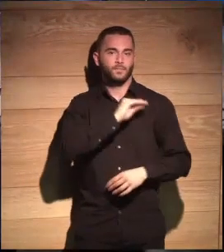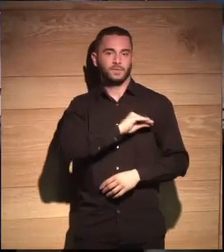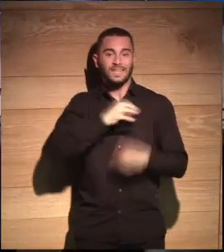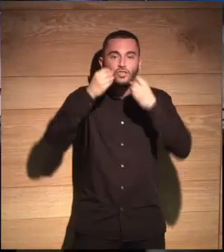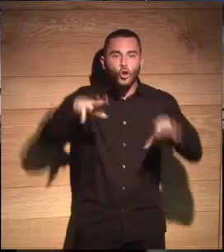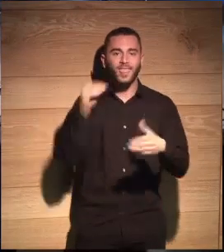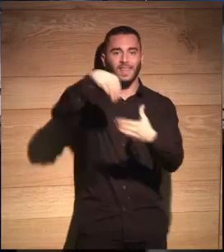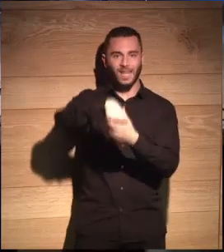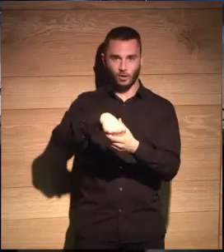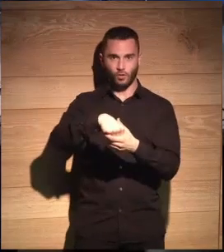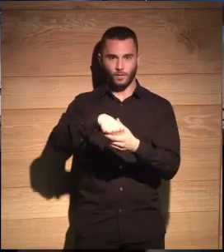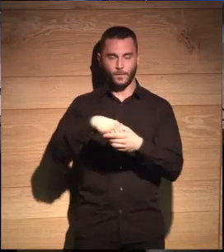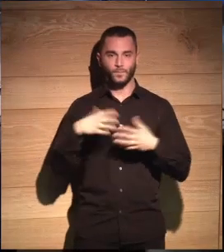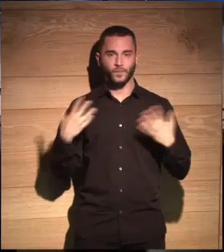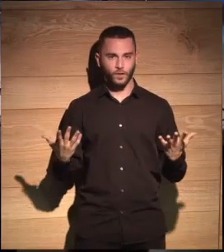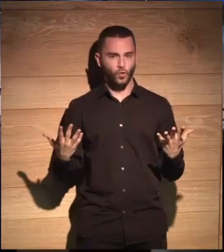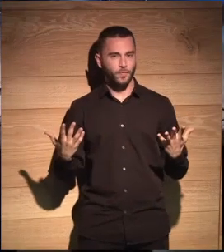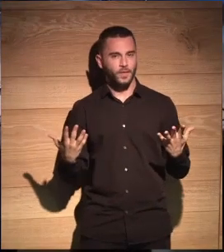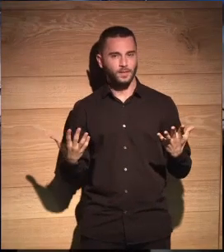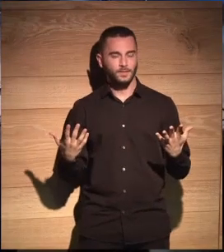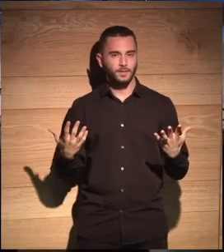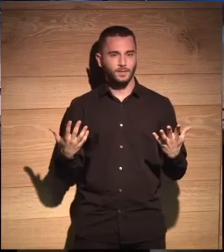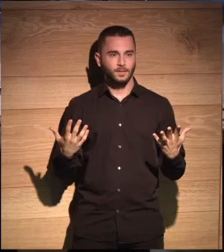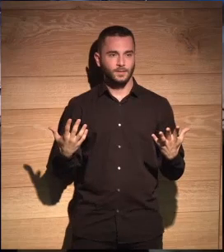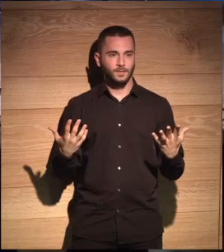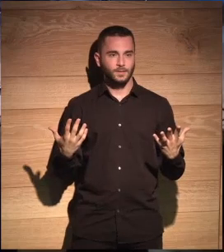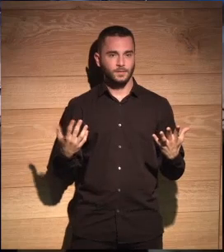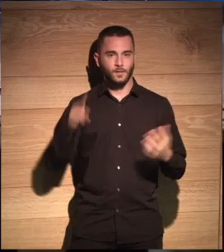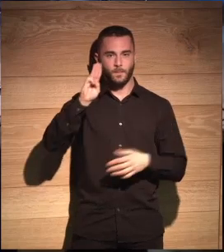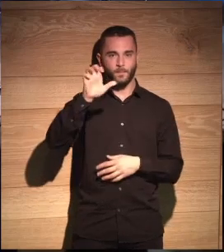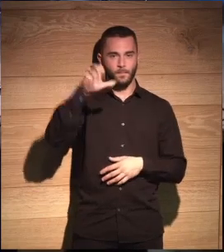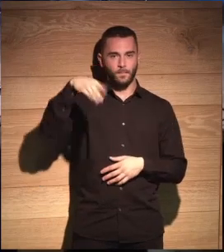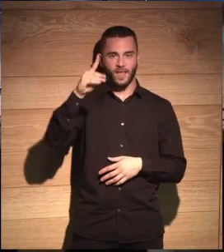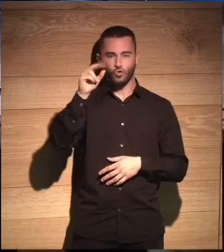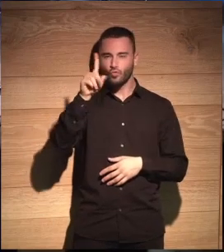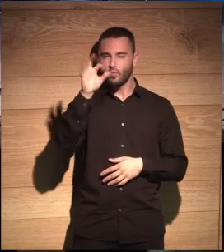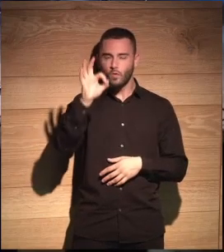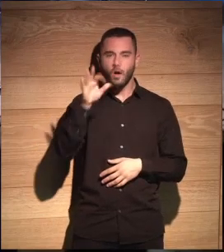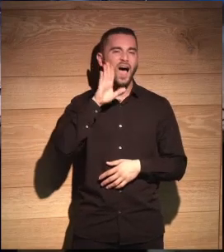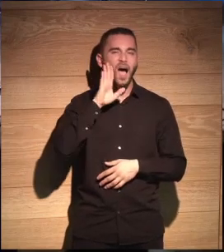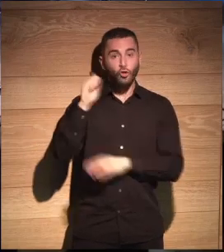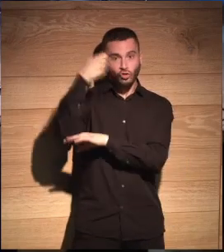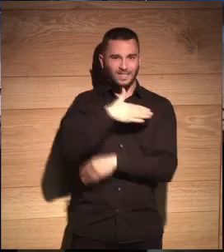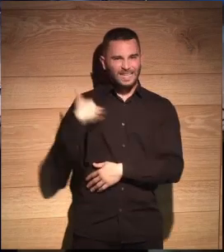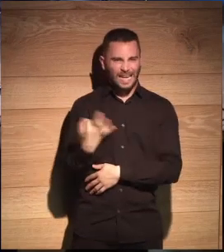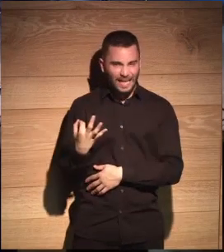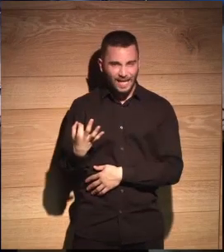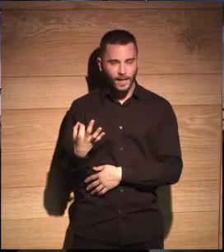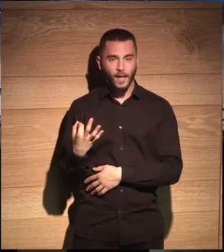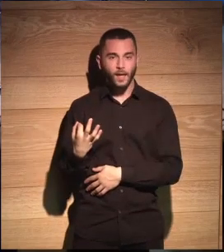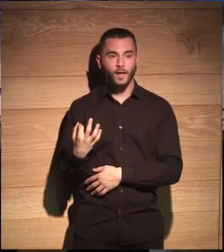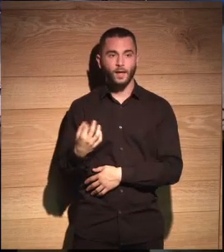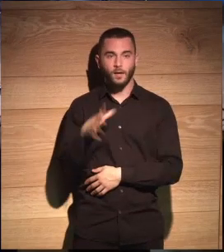¿Hasta qué punto, hasta dónde quiere llegar Péndulo con eso dentro de que siga siendo